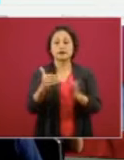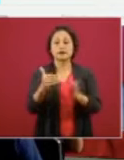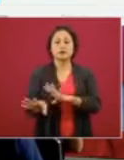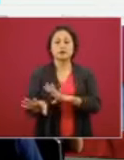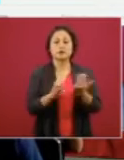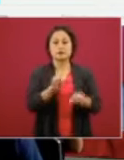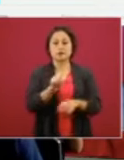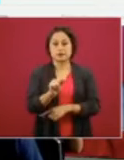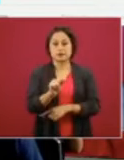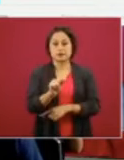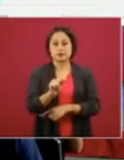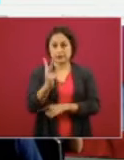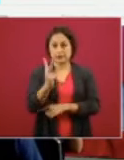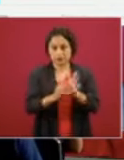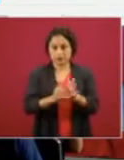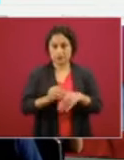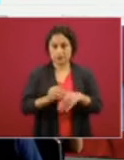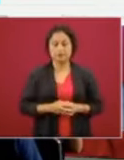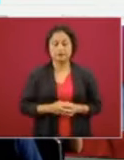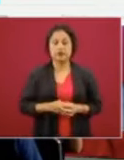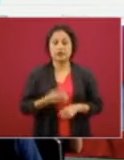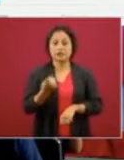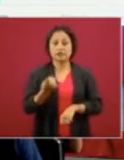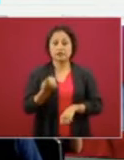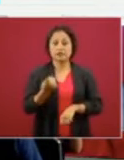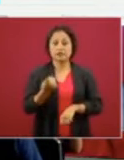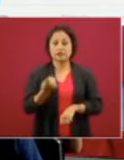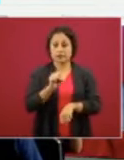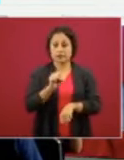13.972.000. Secundaria